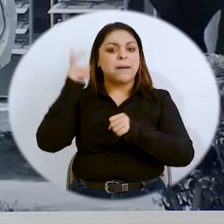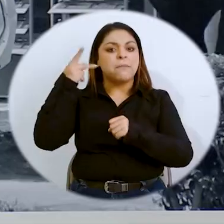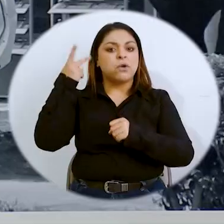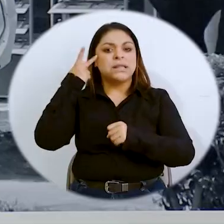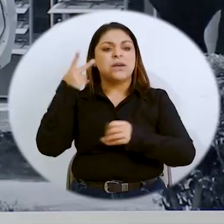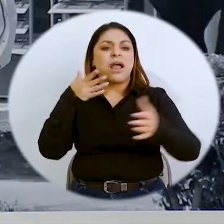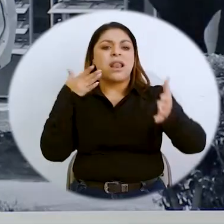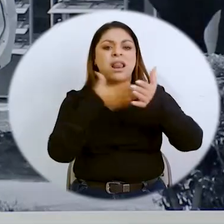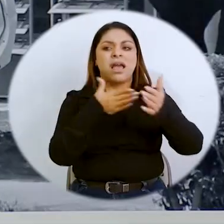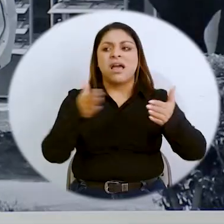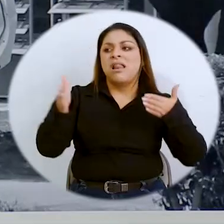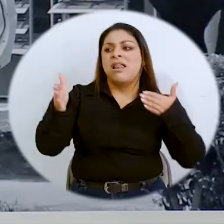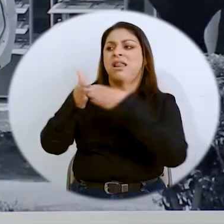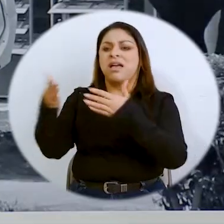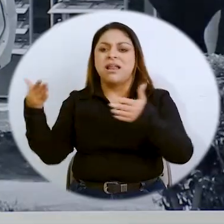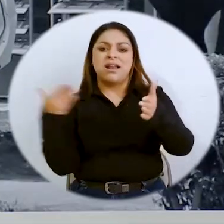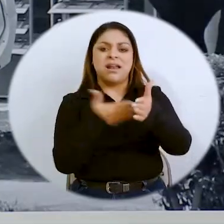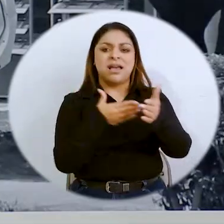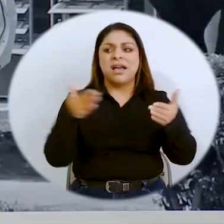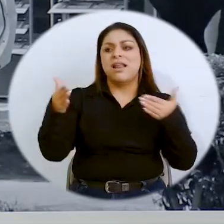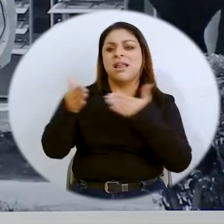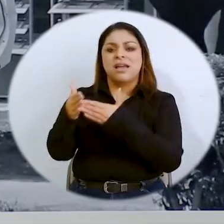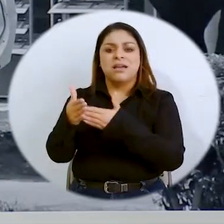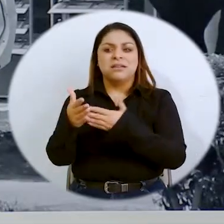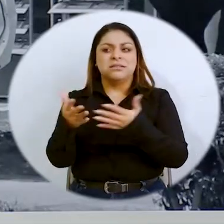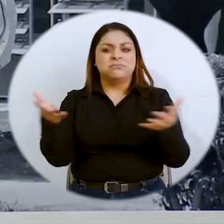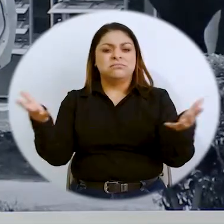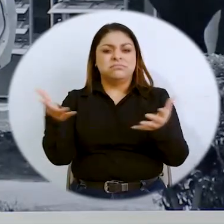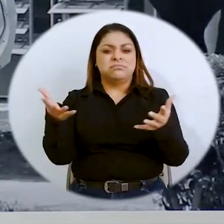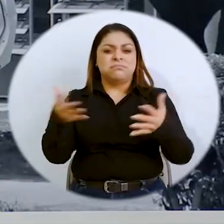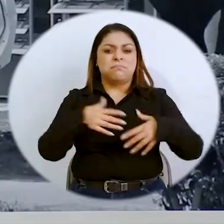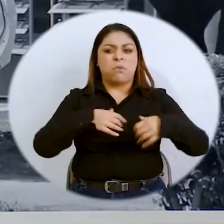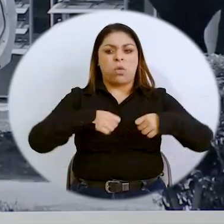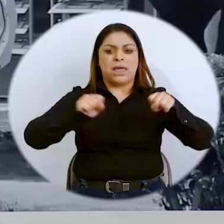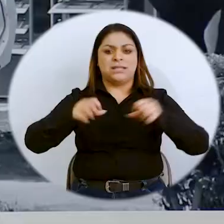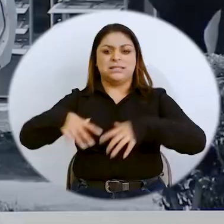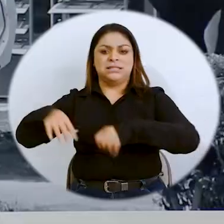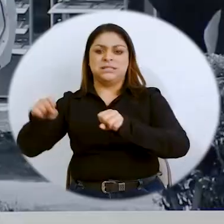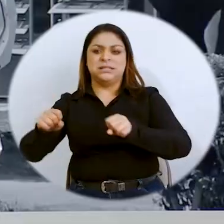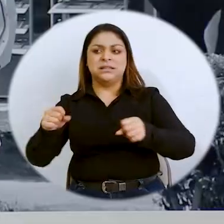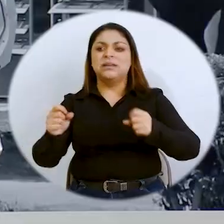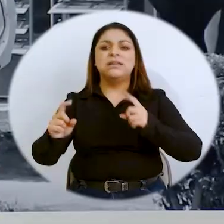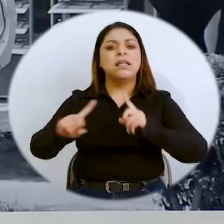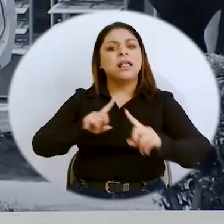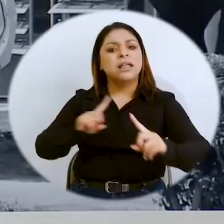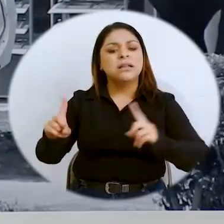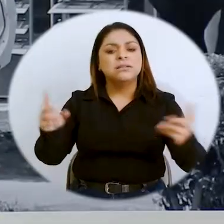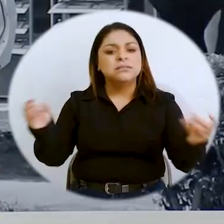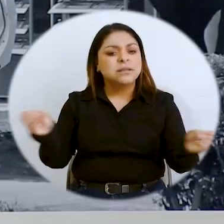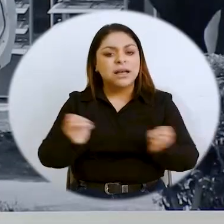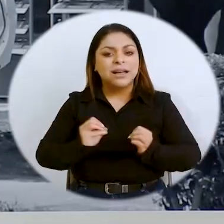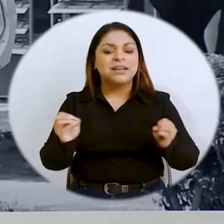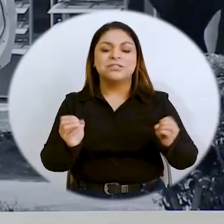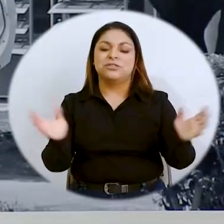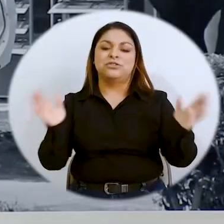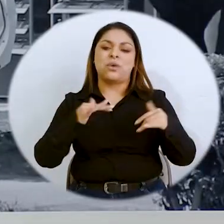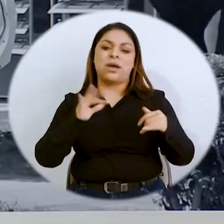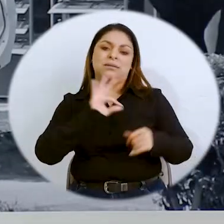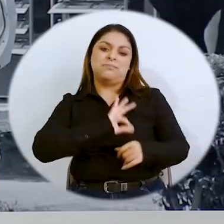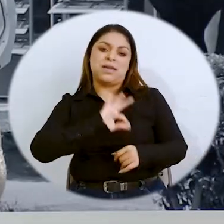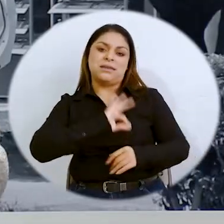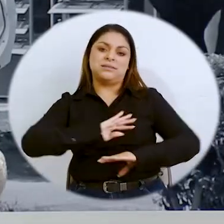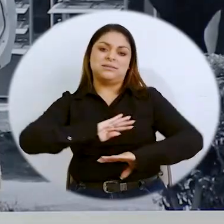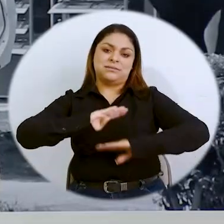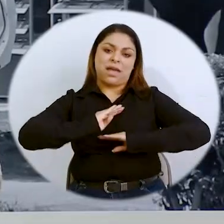ataques y contraataques entre los poderes de la República, y eso lo que significa es pocas entregas de